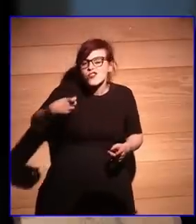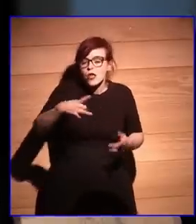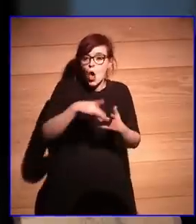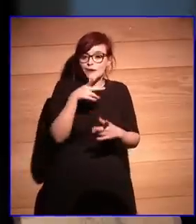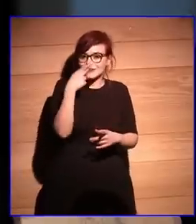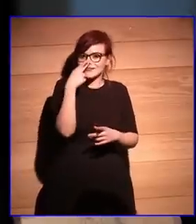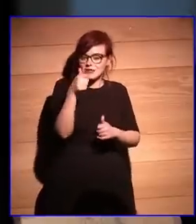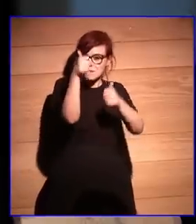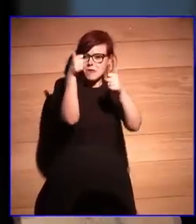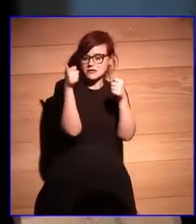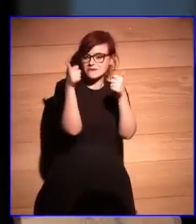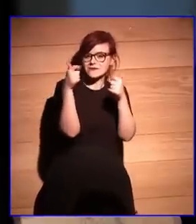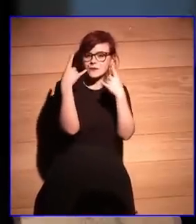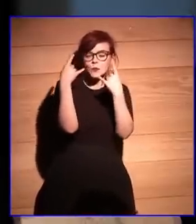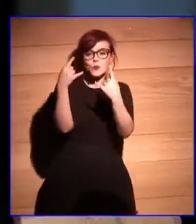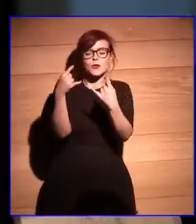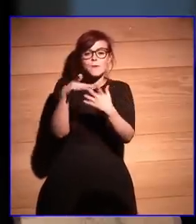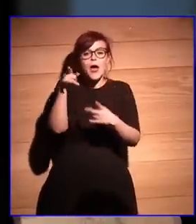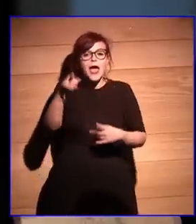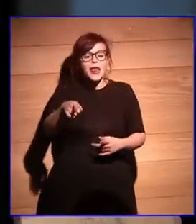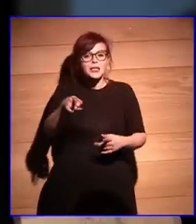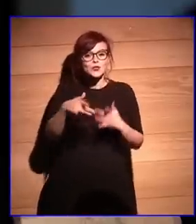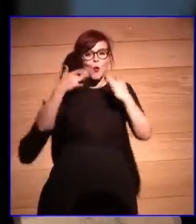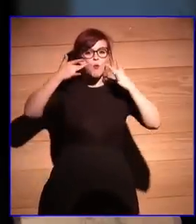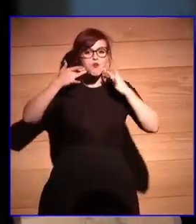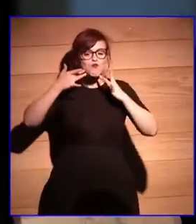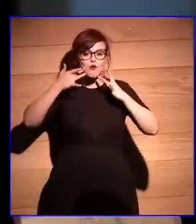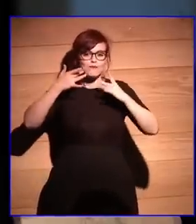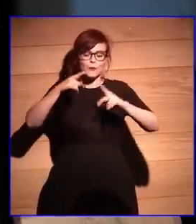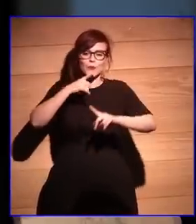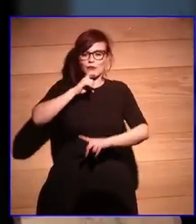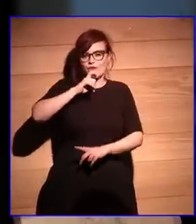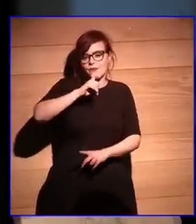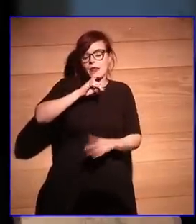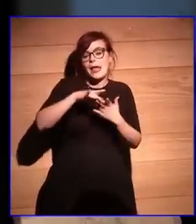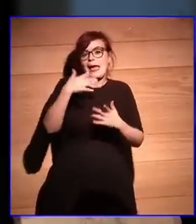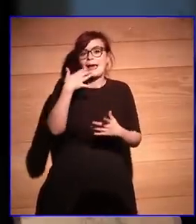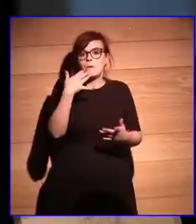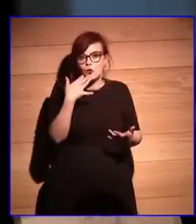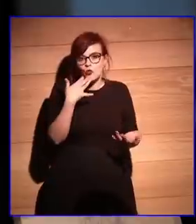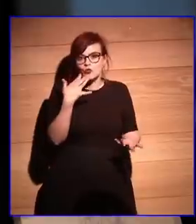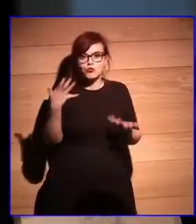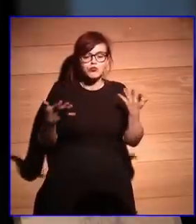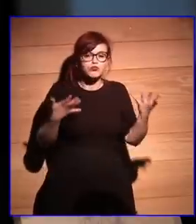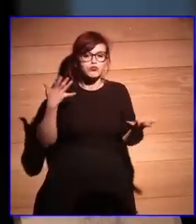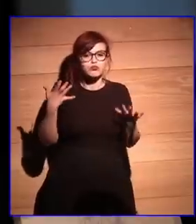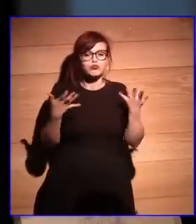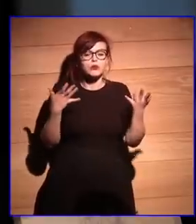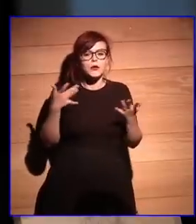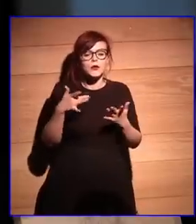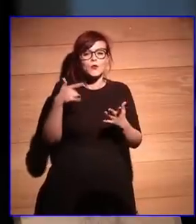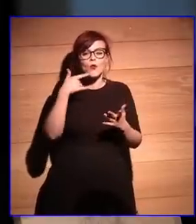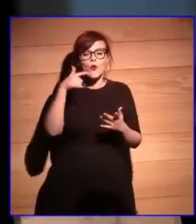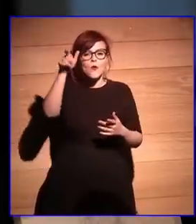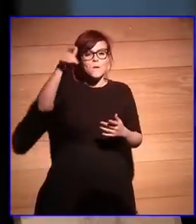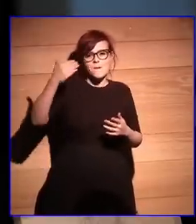los más interesantes, encontrarlos químicamente puros. Generalmente, si encontramos ejemplos de mal